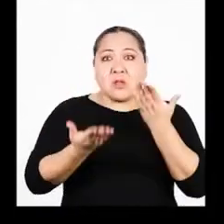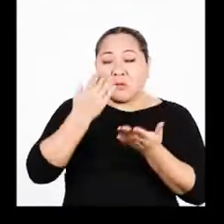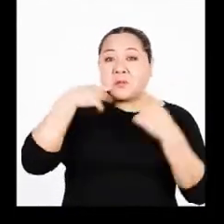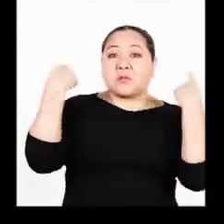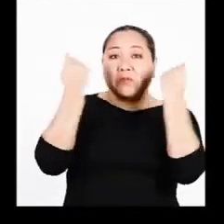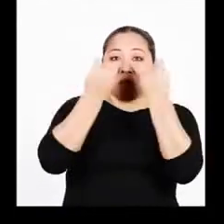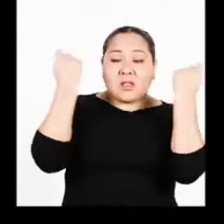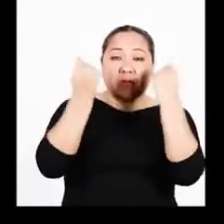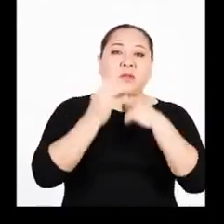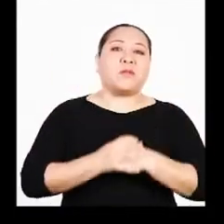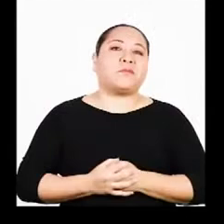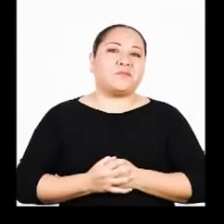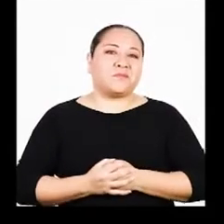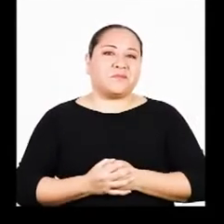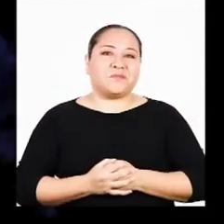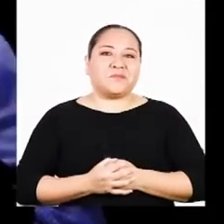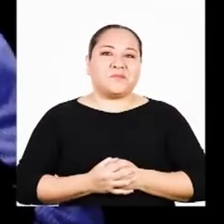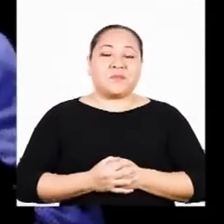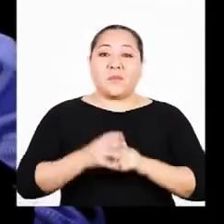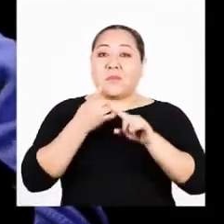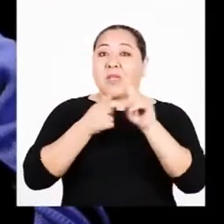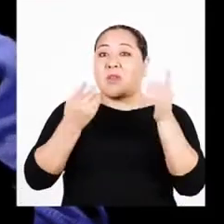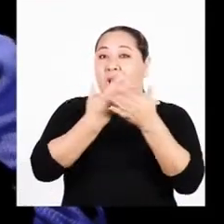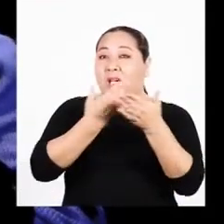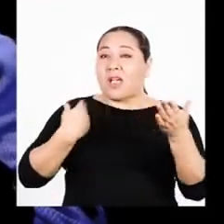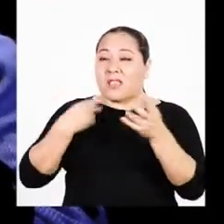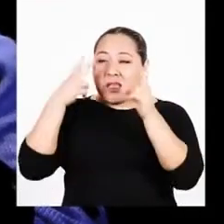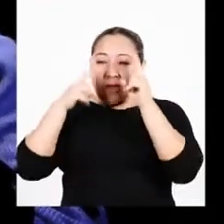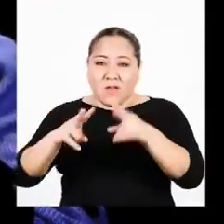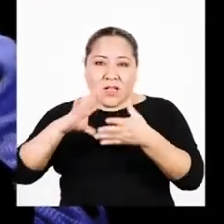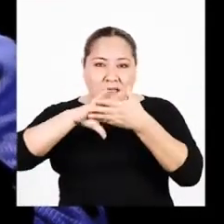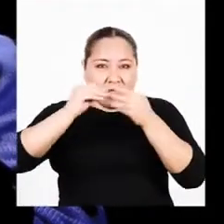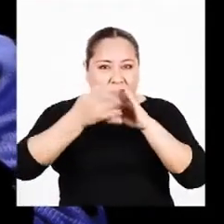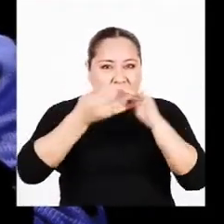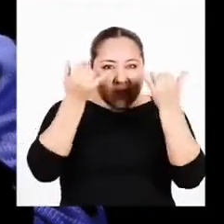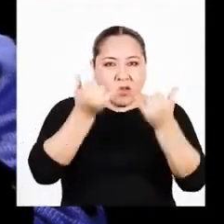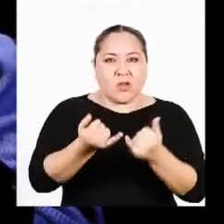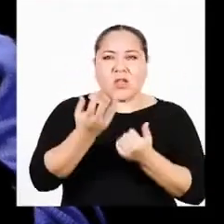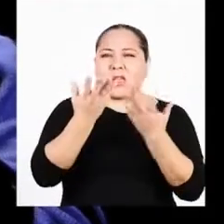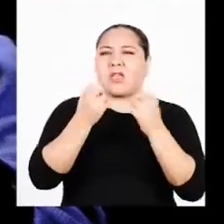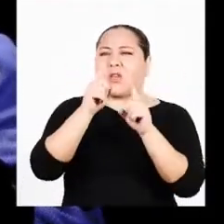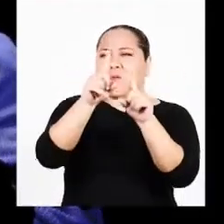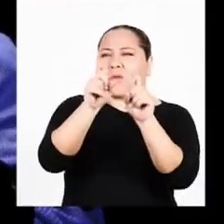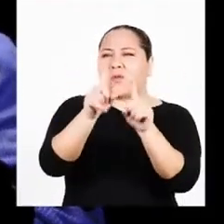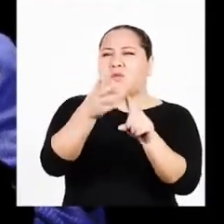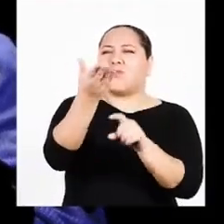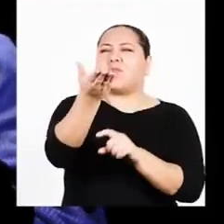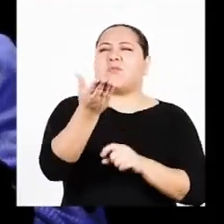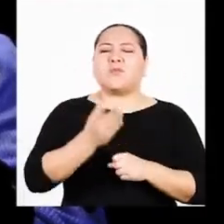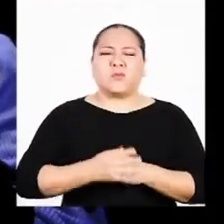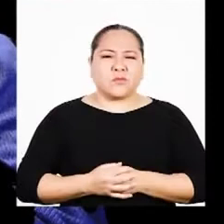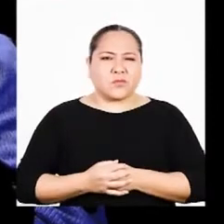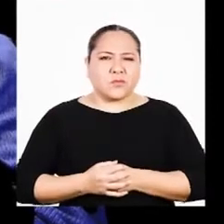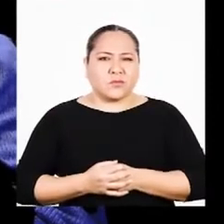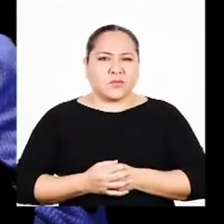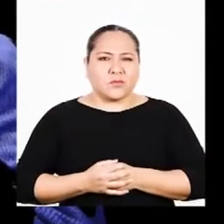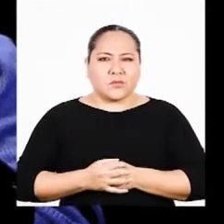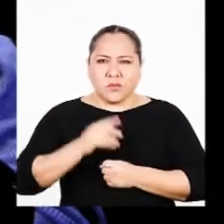incluso hayan festejado. Pero antes de pasar a nuestro texto de hoy, quisiera preguntarte lo